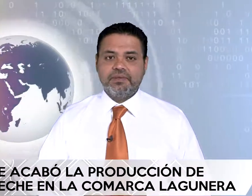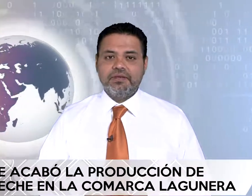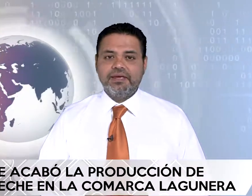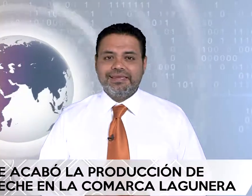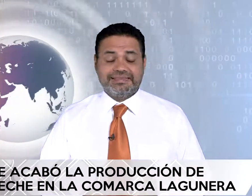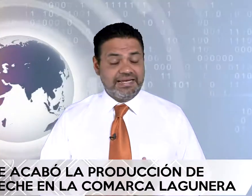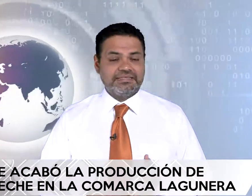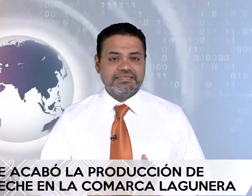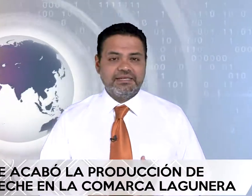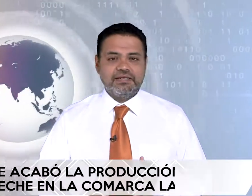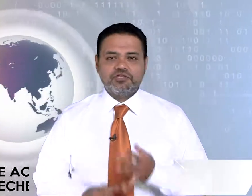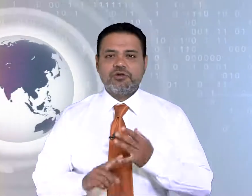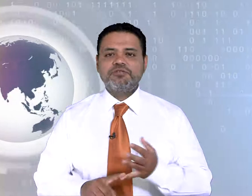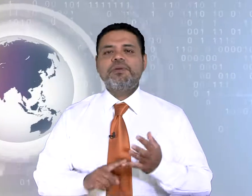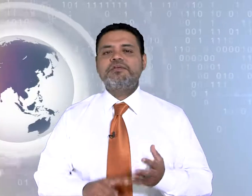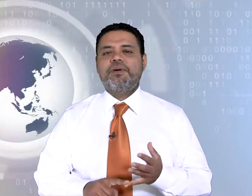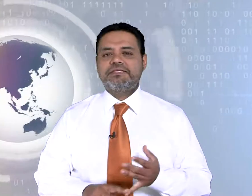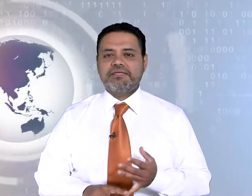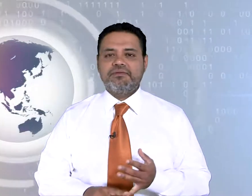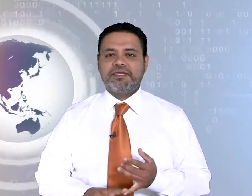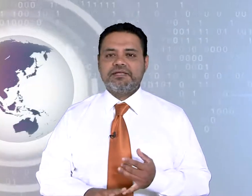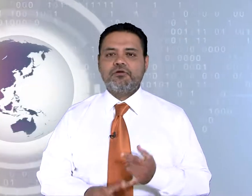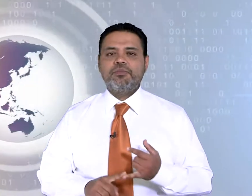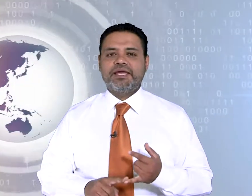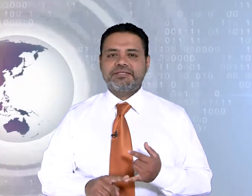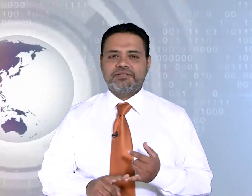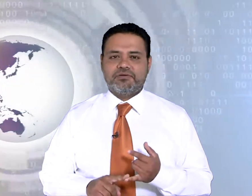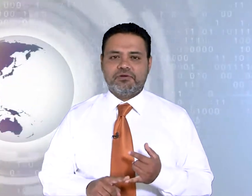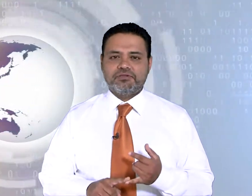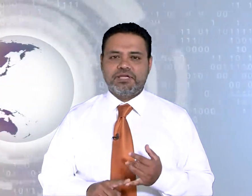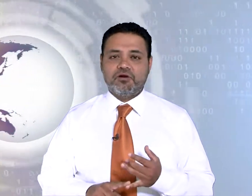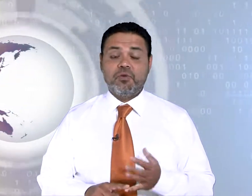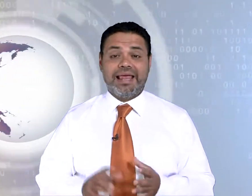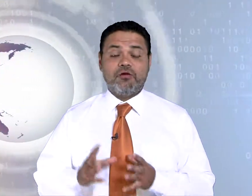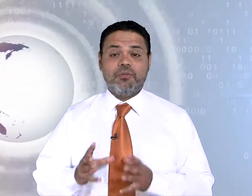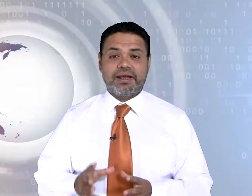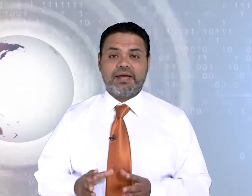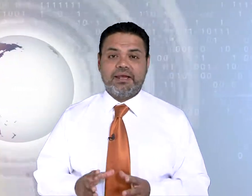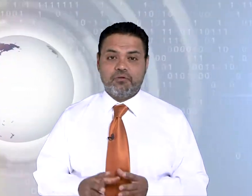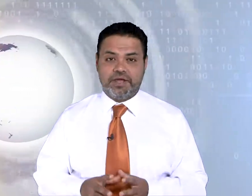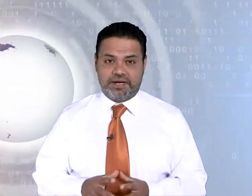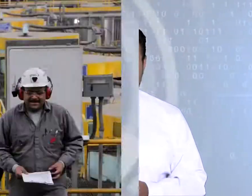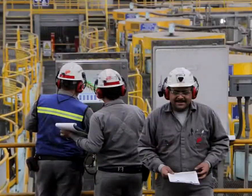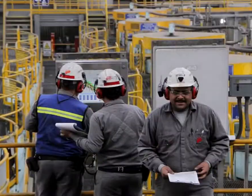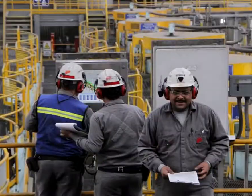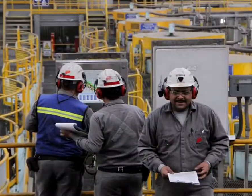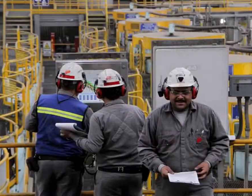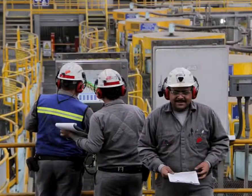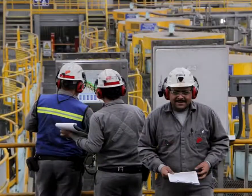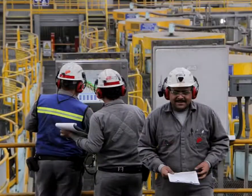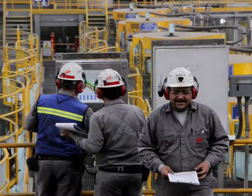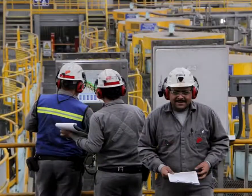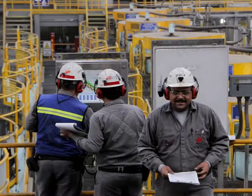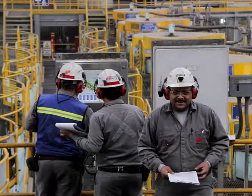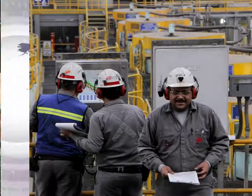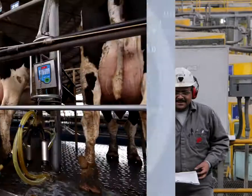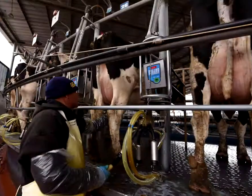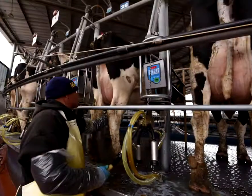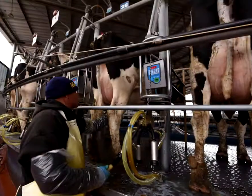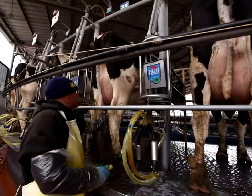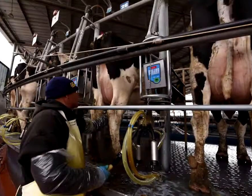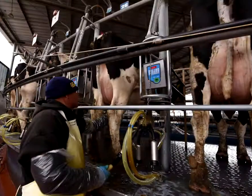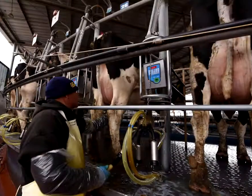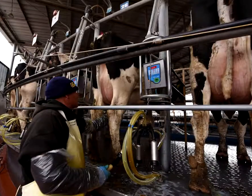Mexicana. Tres son las principales actividades económicas de la zona conocida como la Comarca Lagunera. La producción de metal,